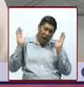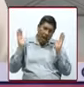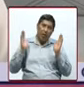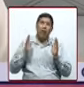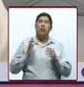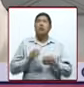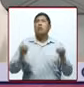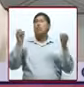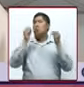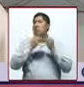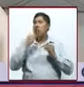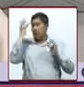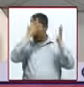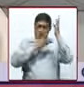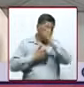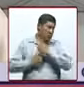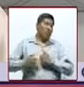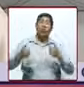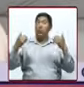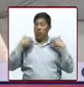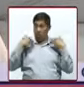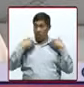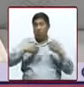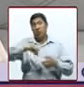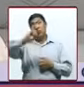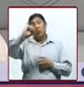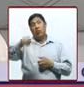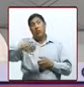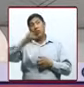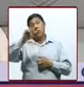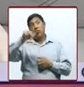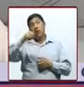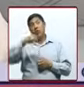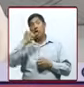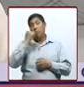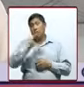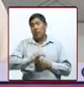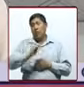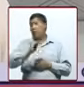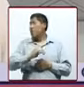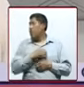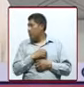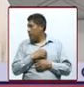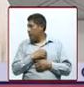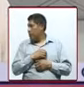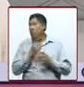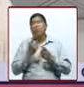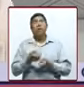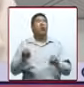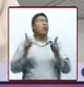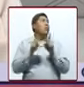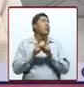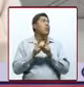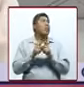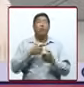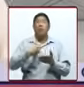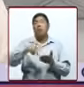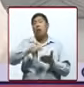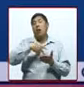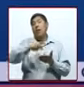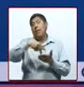El más hermoso recuerdo que tengo de Juan Diego, de cuando era más chiquito, es cuando